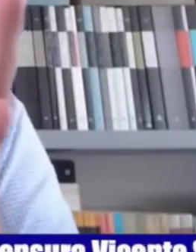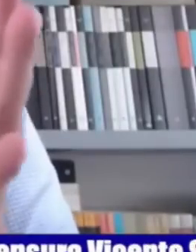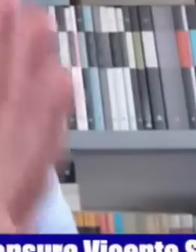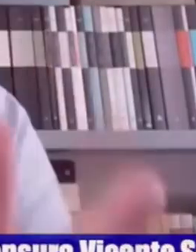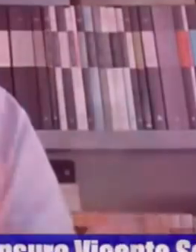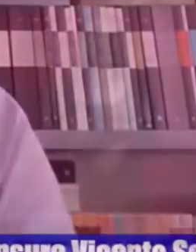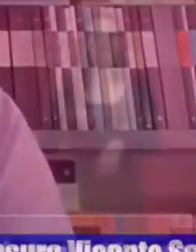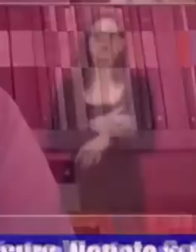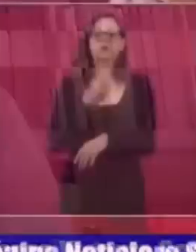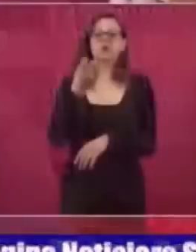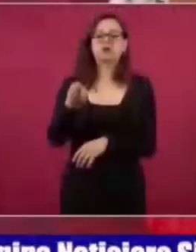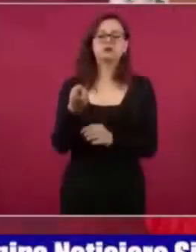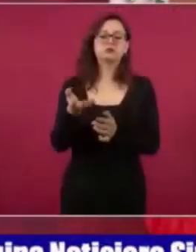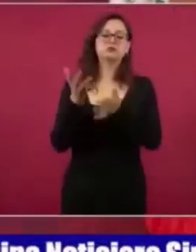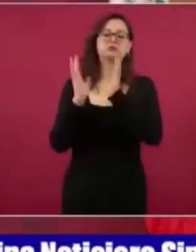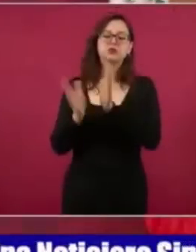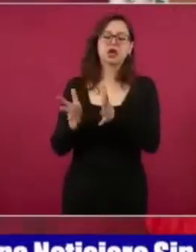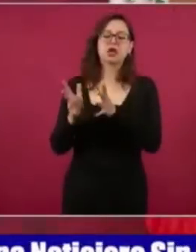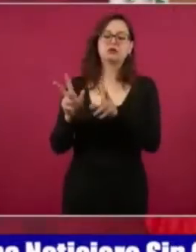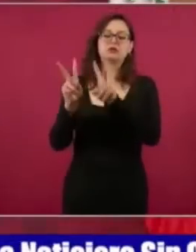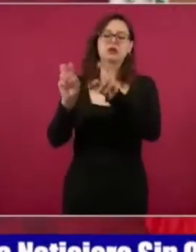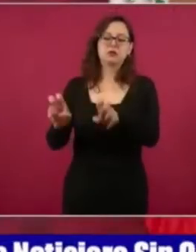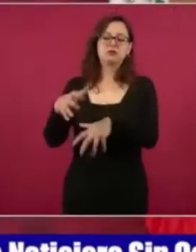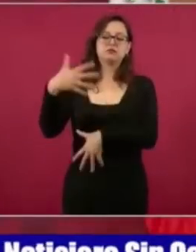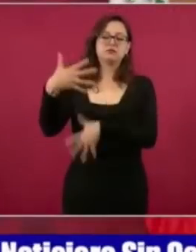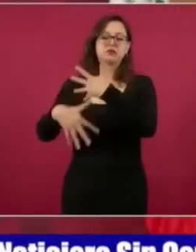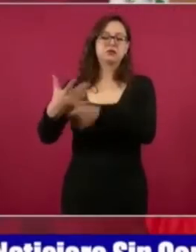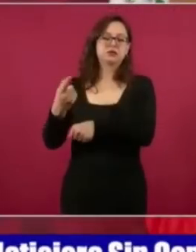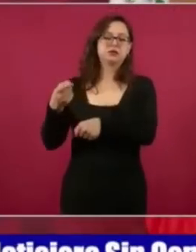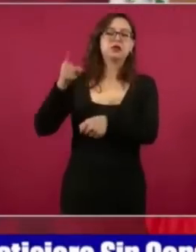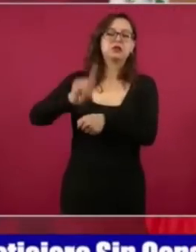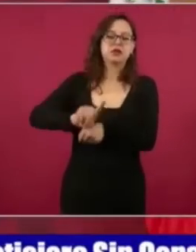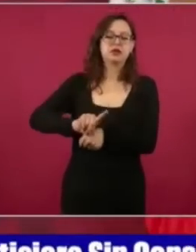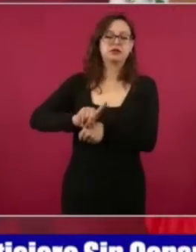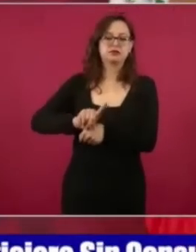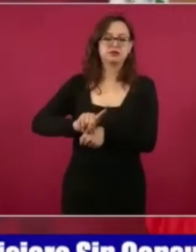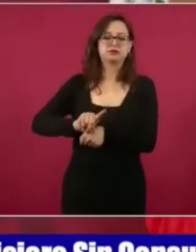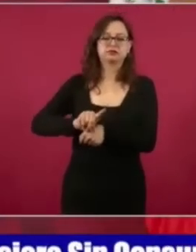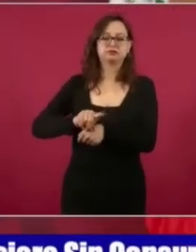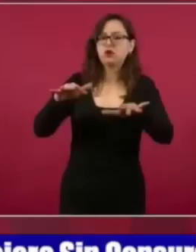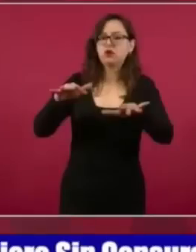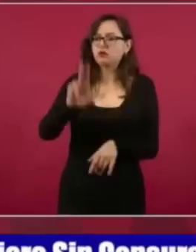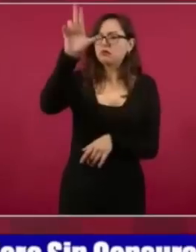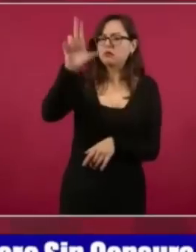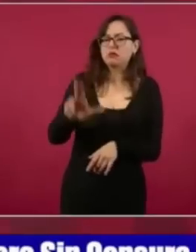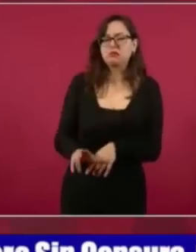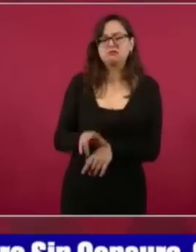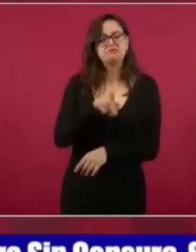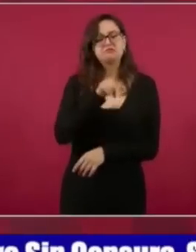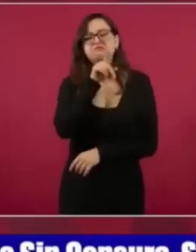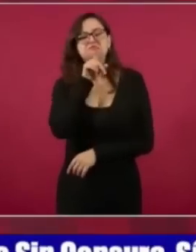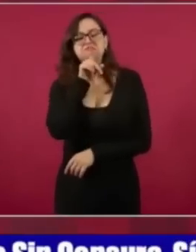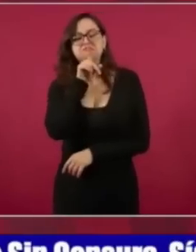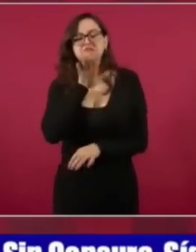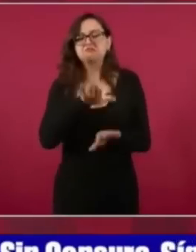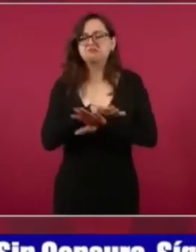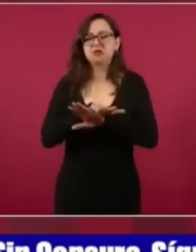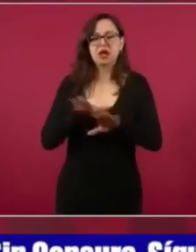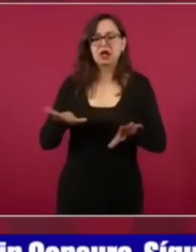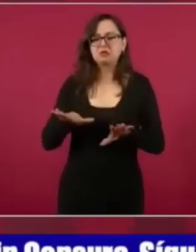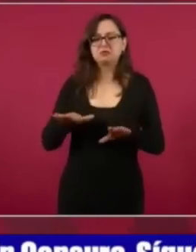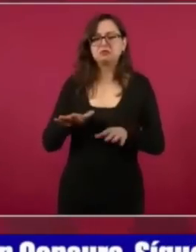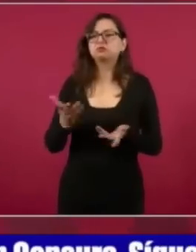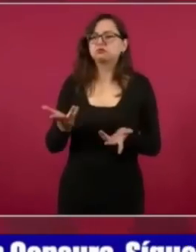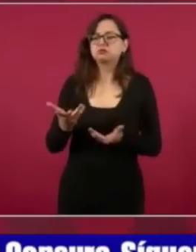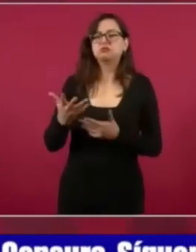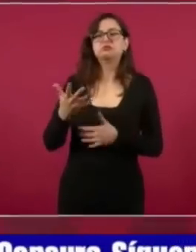se le ofrece mirra ni piedras preciosas y no se las ofrece en público memorioso porque López Obrador, a diferencia